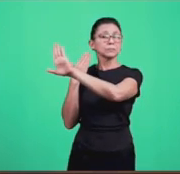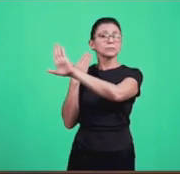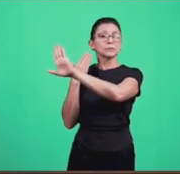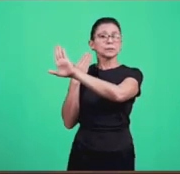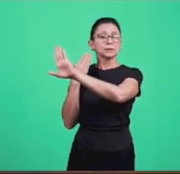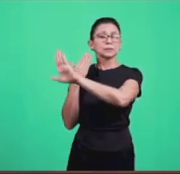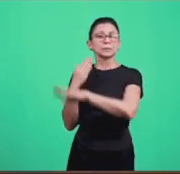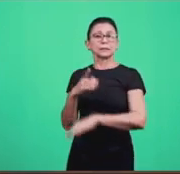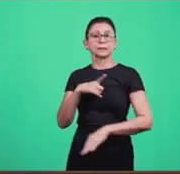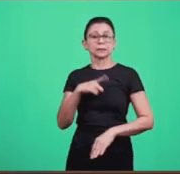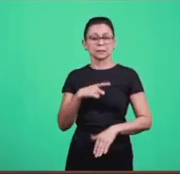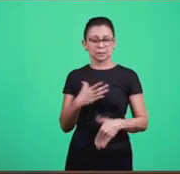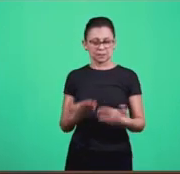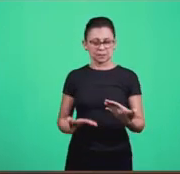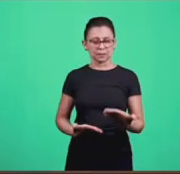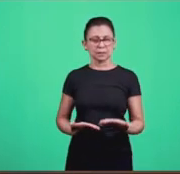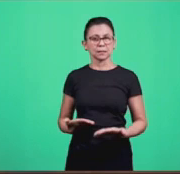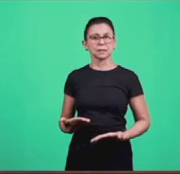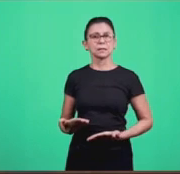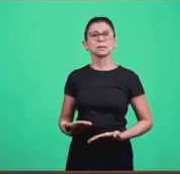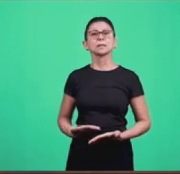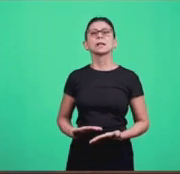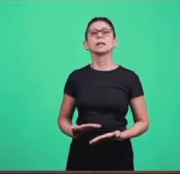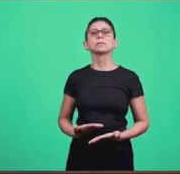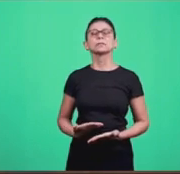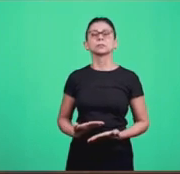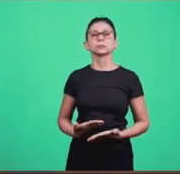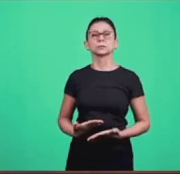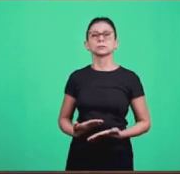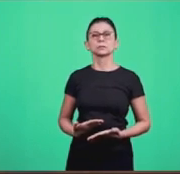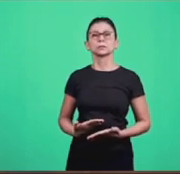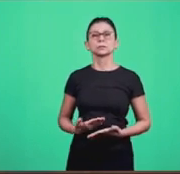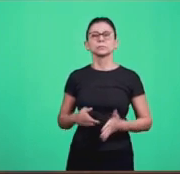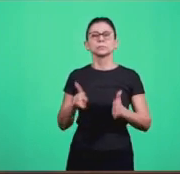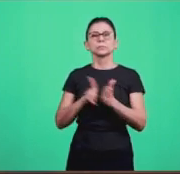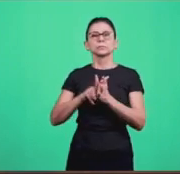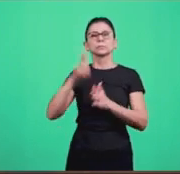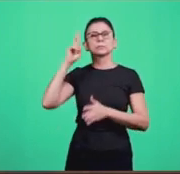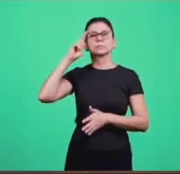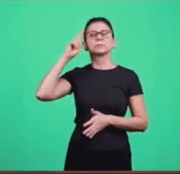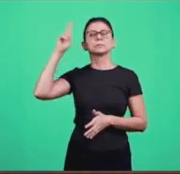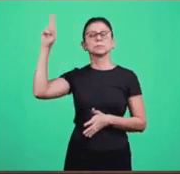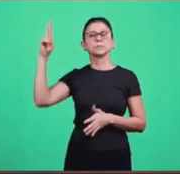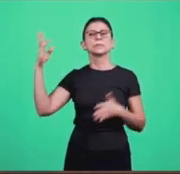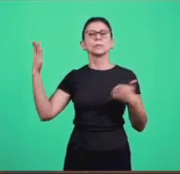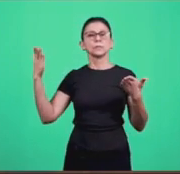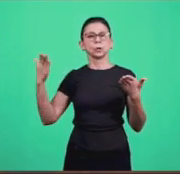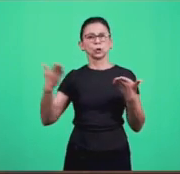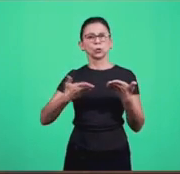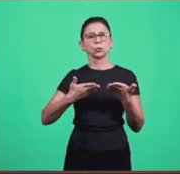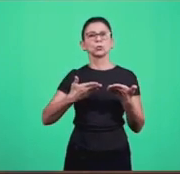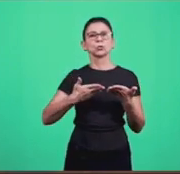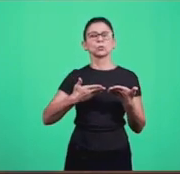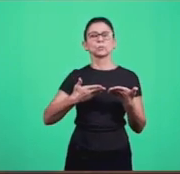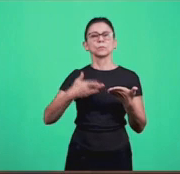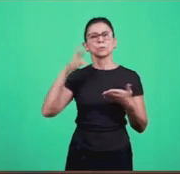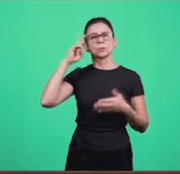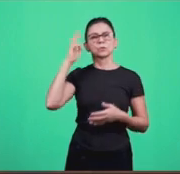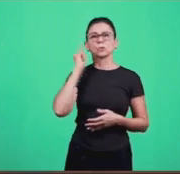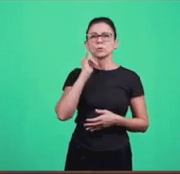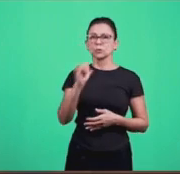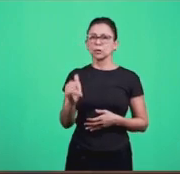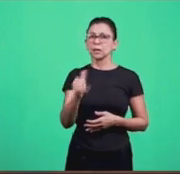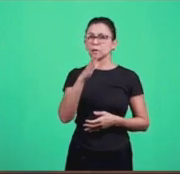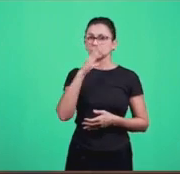tiene sentido lejos de la presencia del Señor. Existen siervos que hablan de parte del Señor. Hoy también el